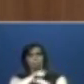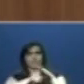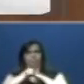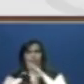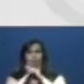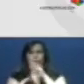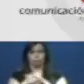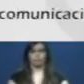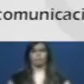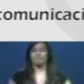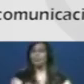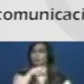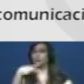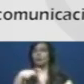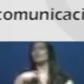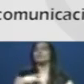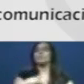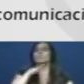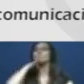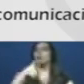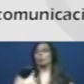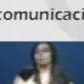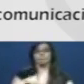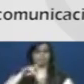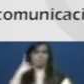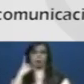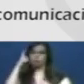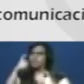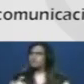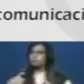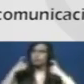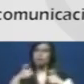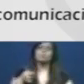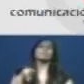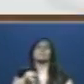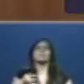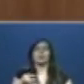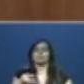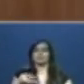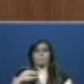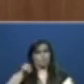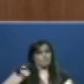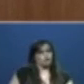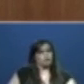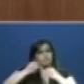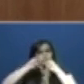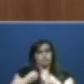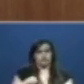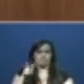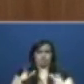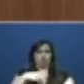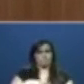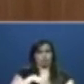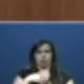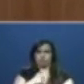todos estos resultados son fruto en primer lugar del gran esfuerzo y la profesionalidad del conjunto de los empleados públicos que trabajan en estos